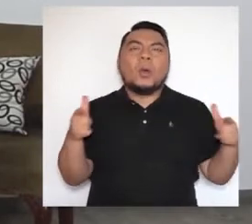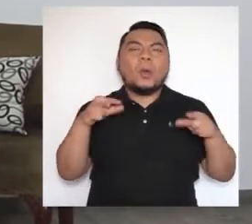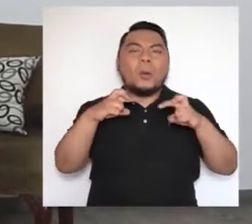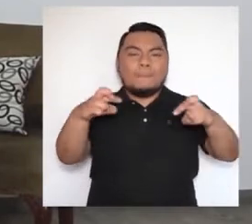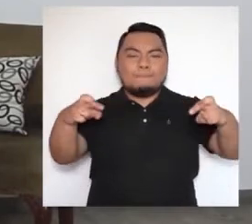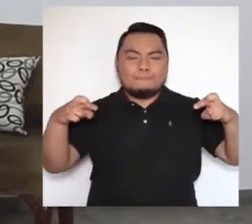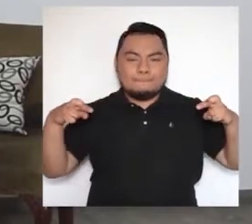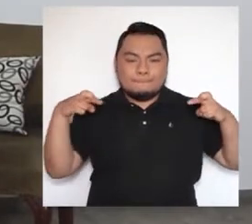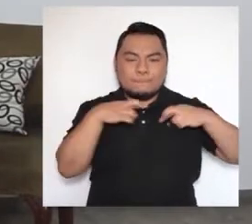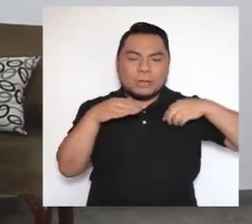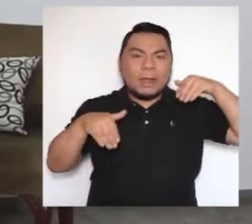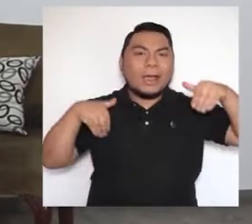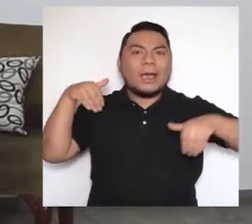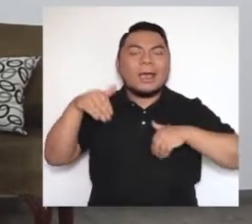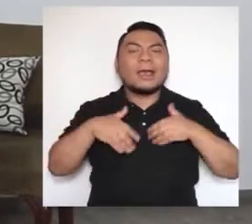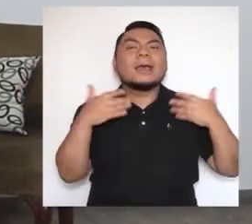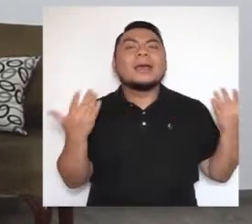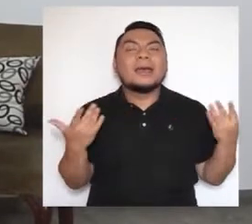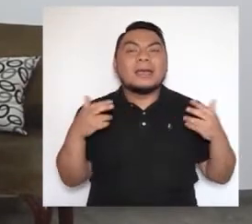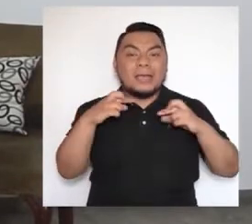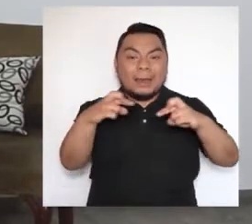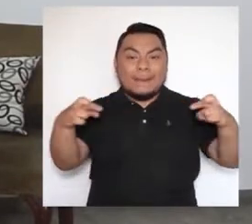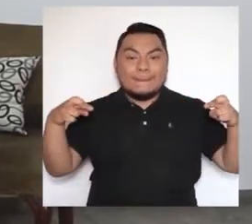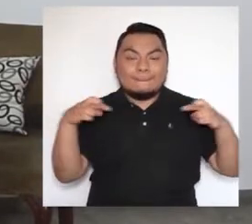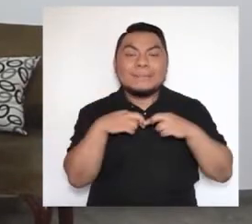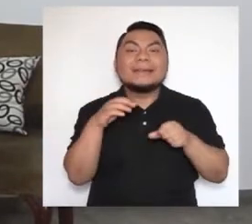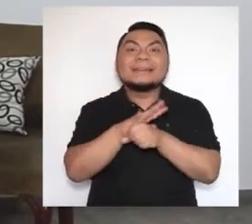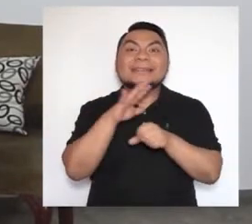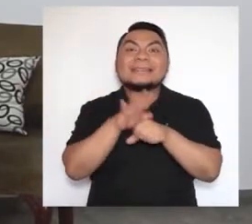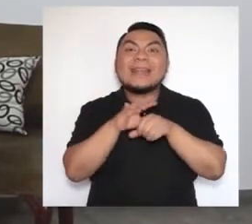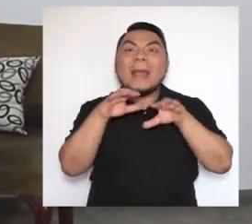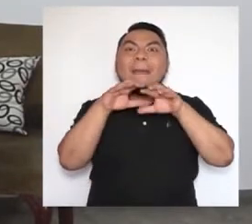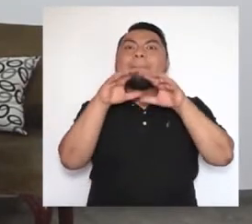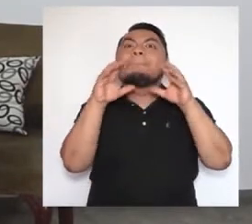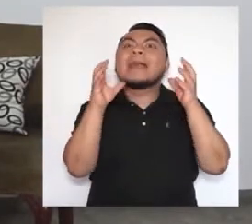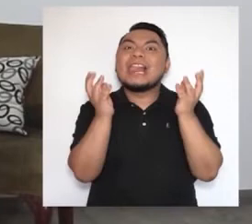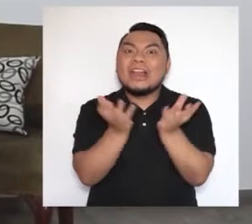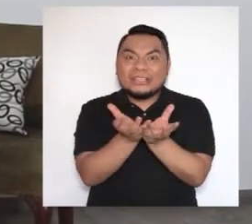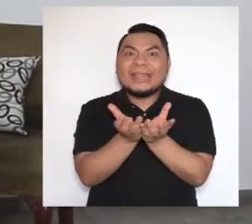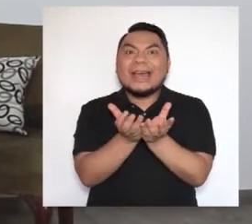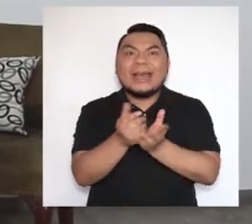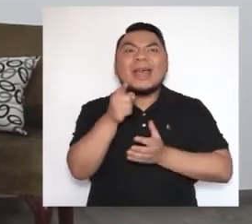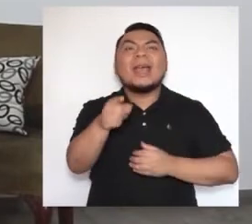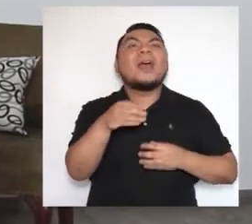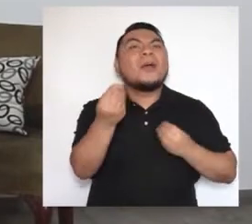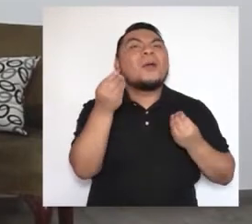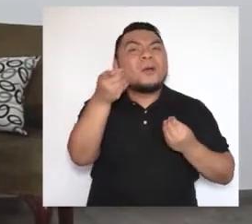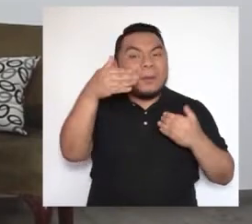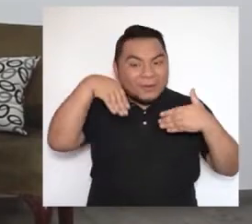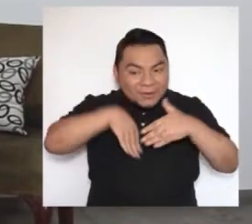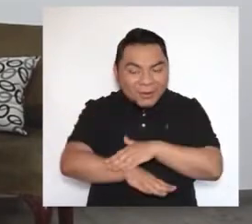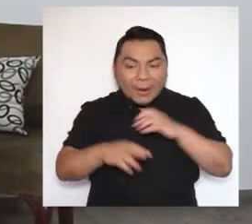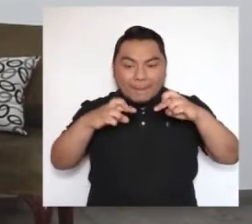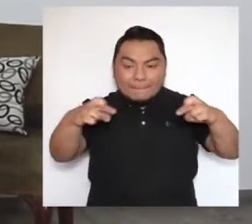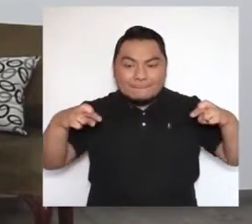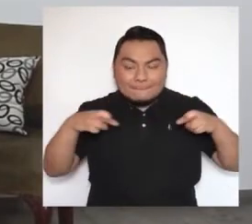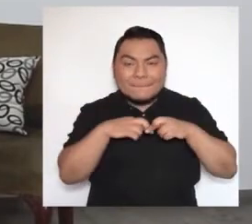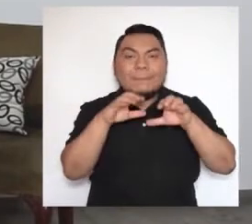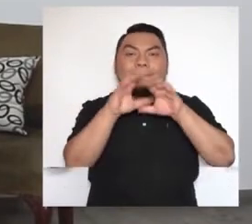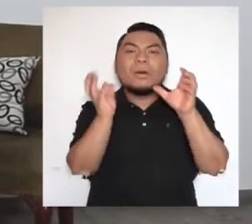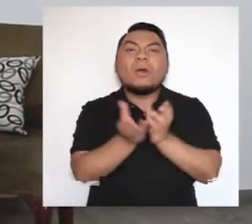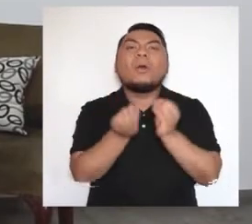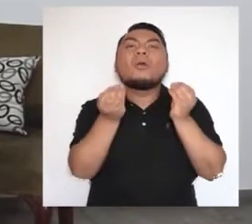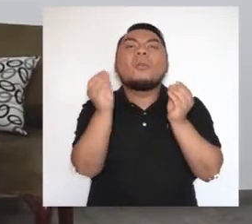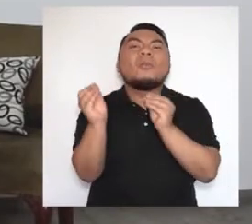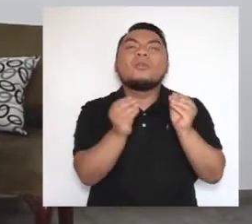enorme piscina, pero una piscina llena de pelotas. ¿Cómo se moverían si estuvieran en una piscina llena de